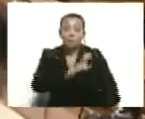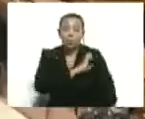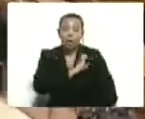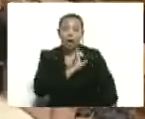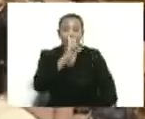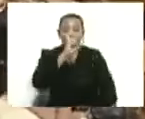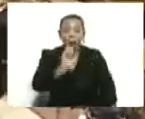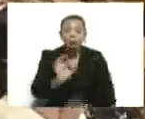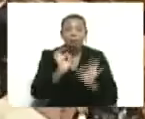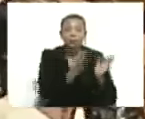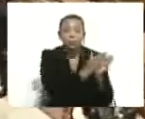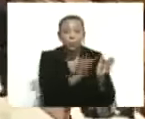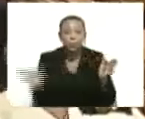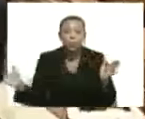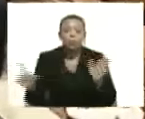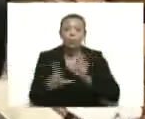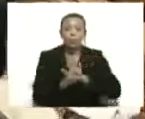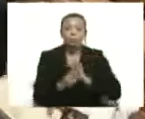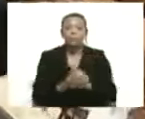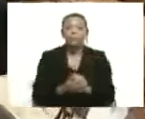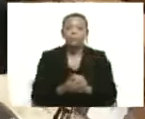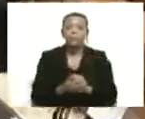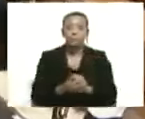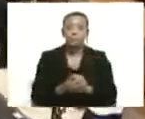de nuestro país.